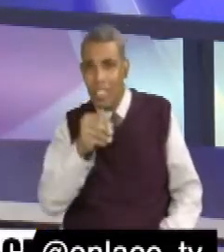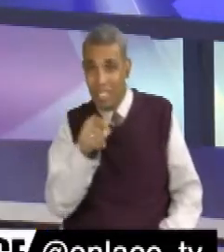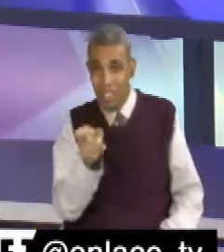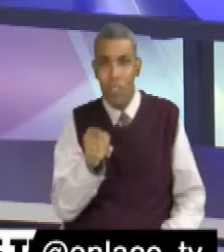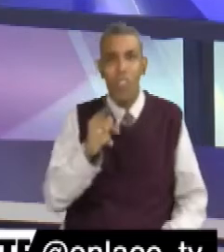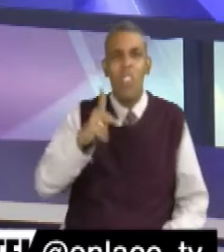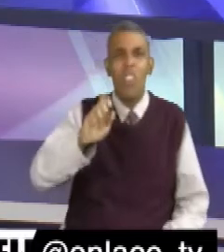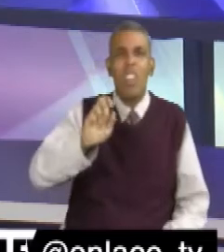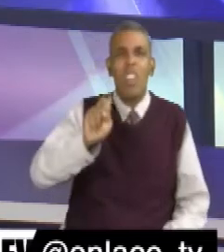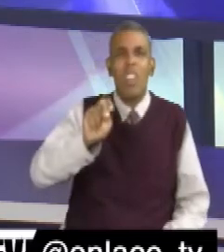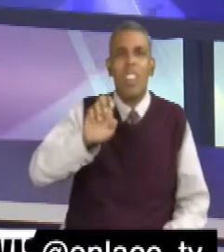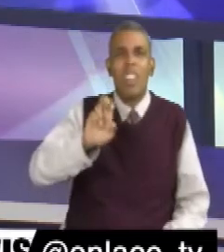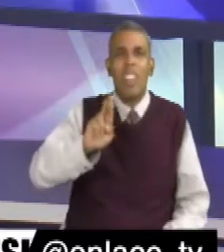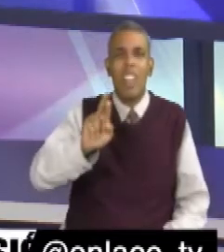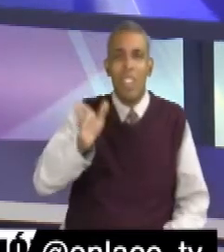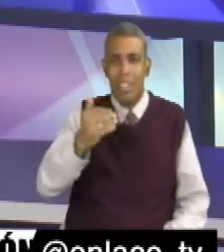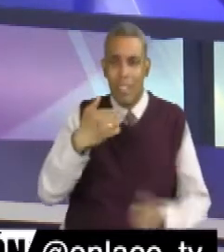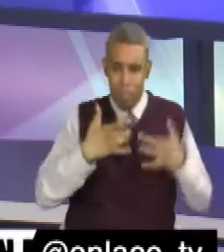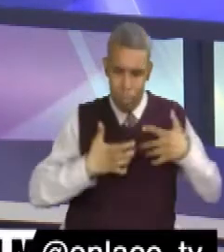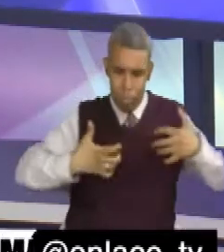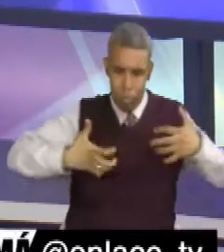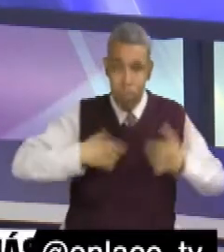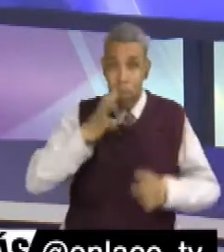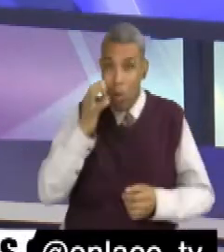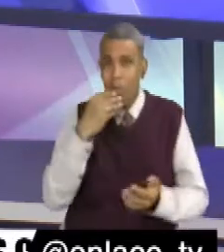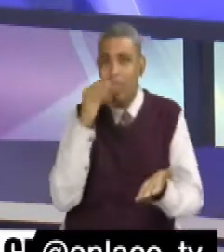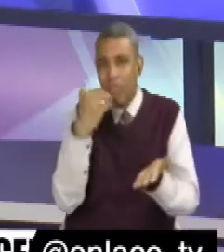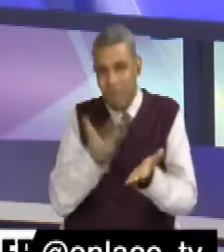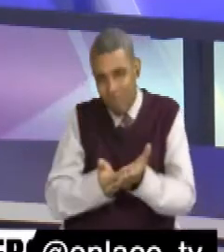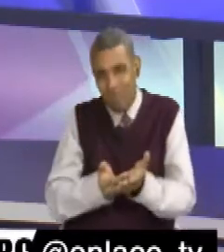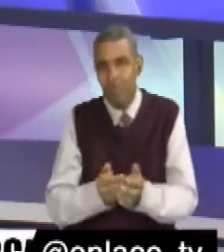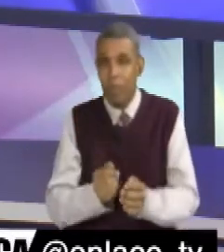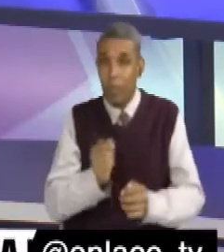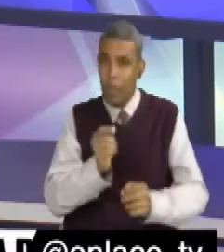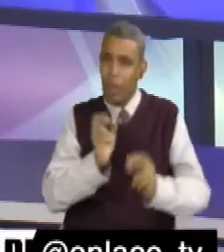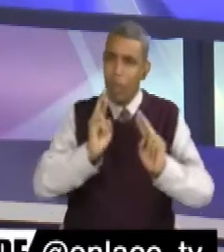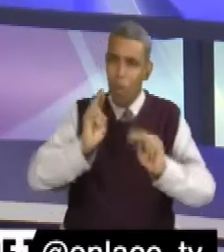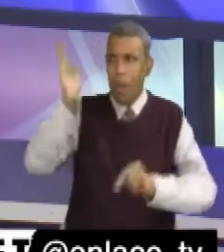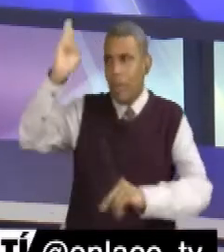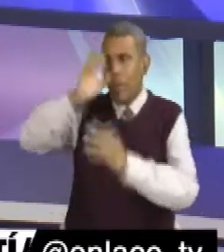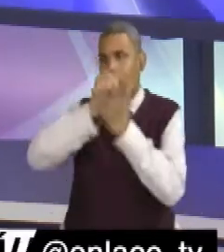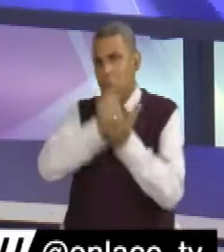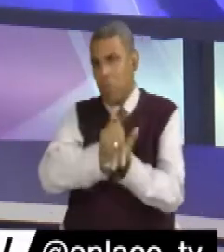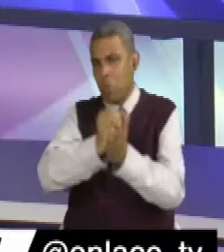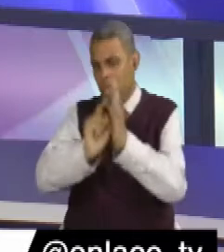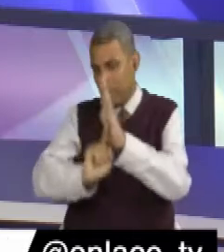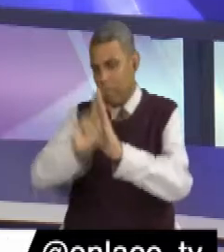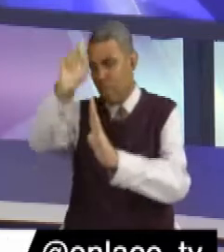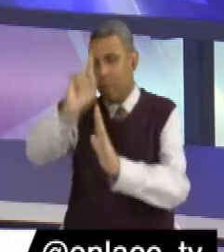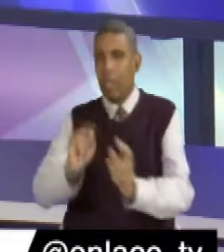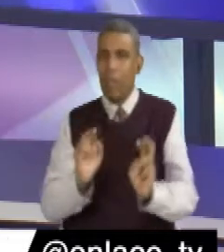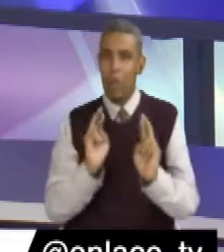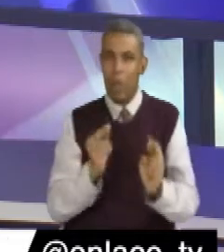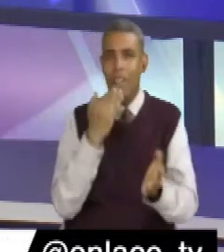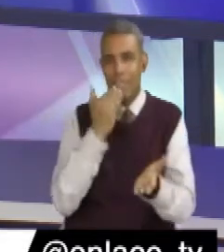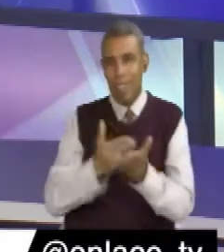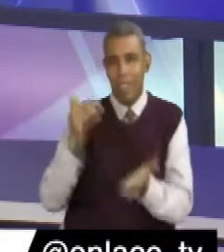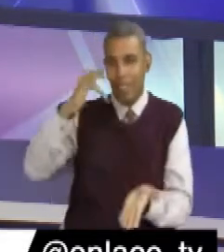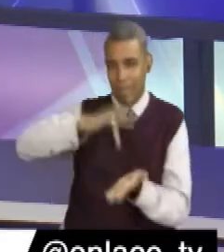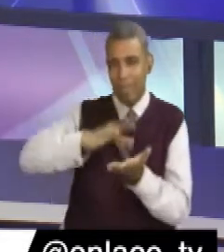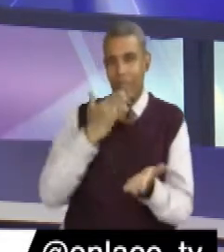Noticias y deleitarnos un poco con este género musical. Y pues les deseamos éxitos con este sencillo también, El Fulano. Gracias por haber estado con